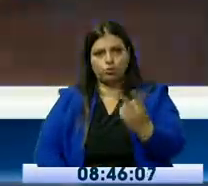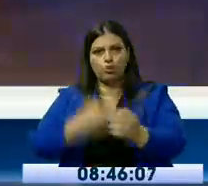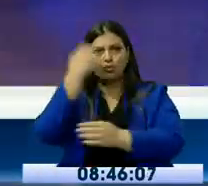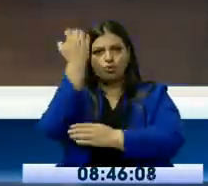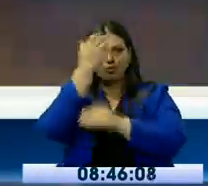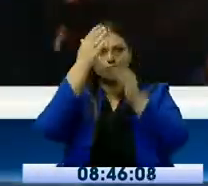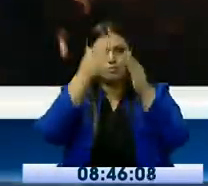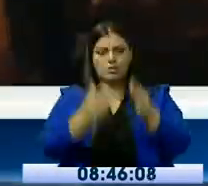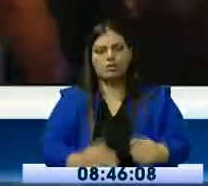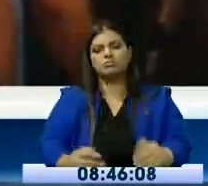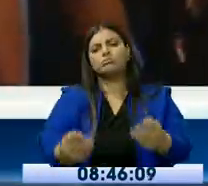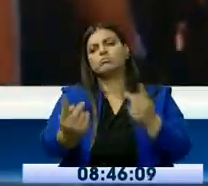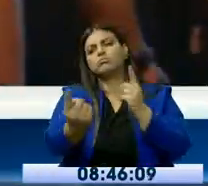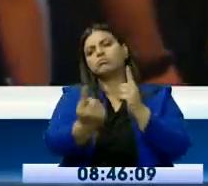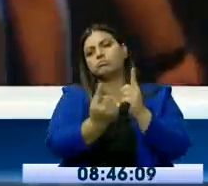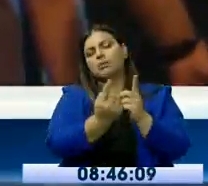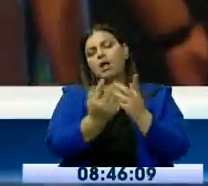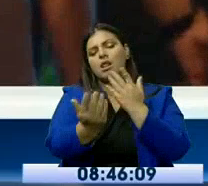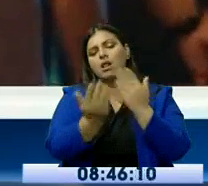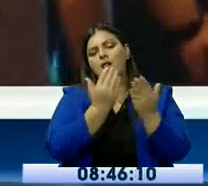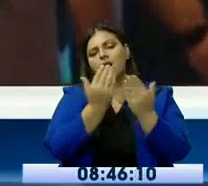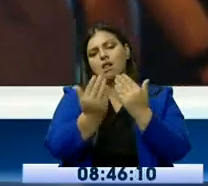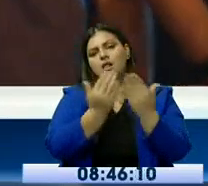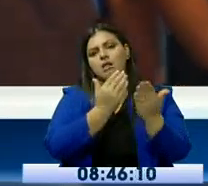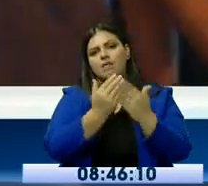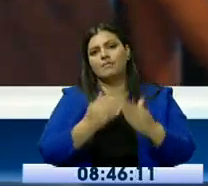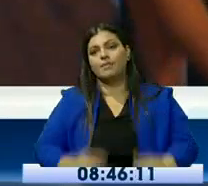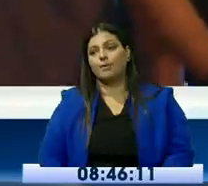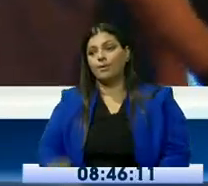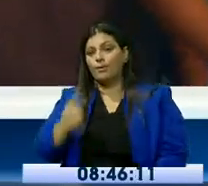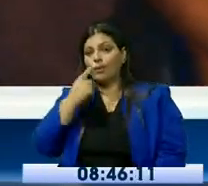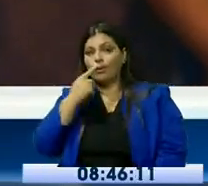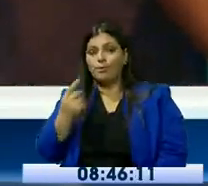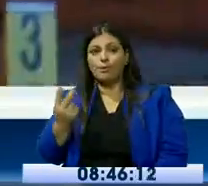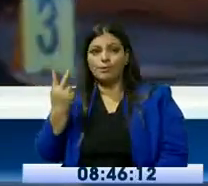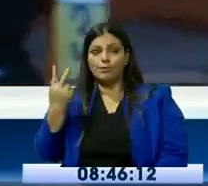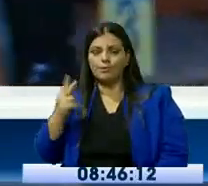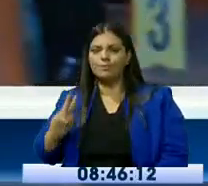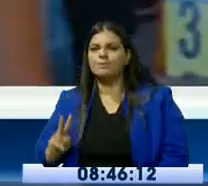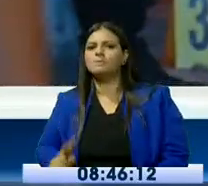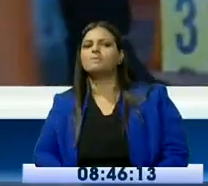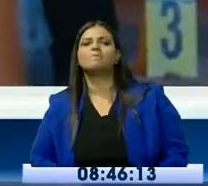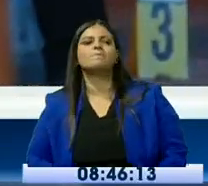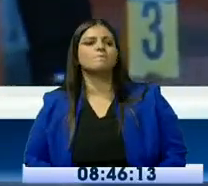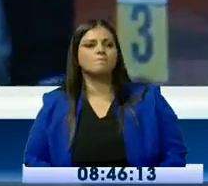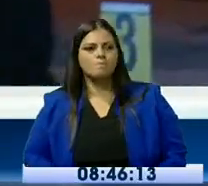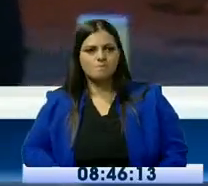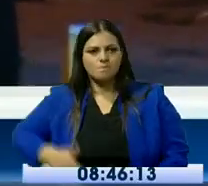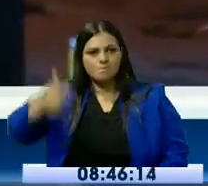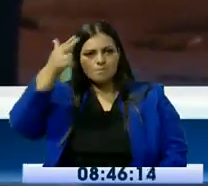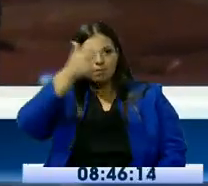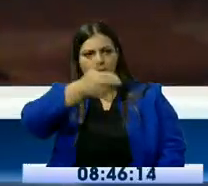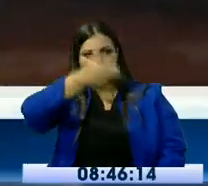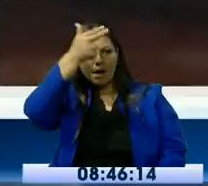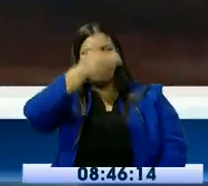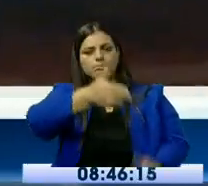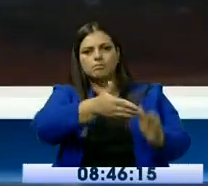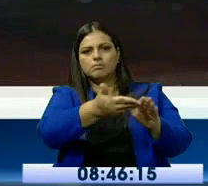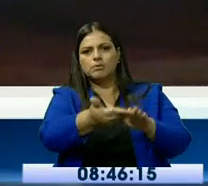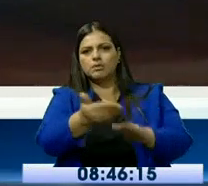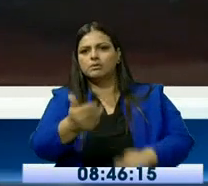abrieron fuego contra las dos personas de nacionalidad colombiana. Uno de ellos murió en esa vereda. En horas de la tarde,